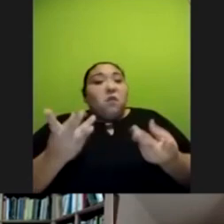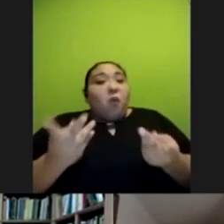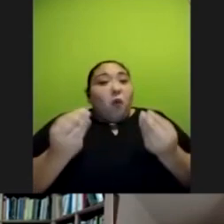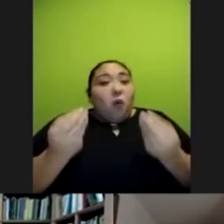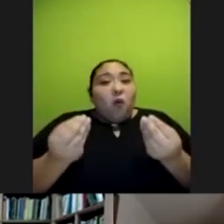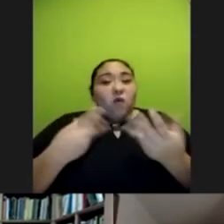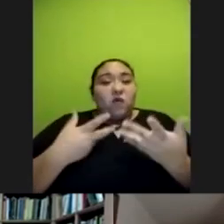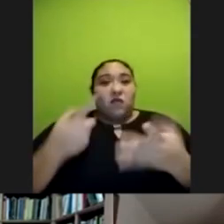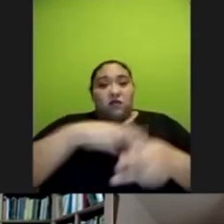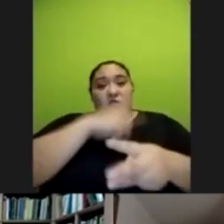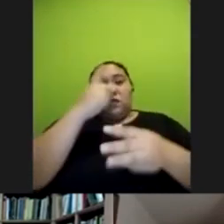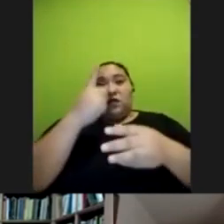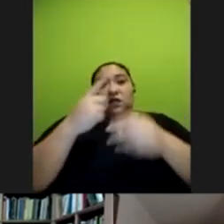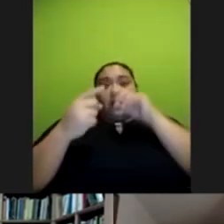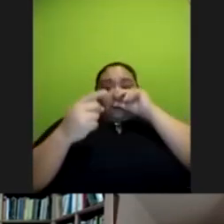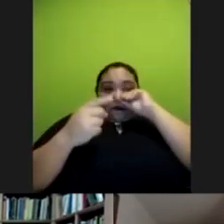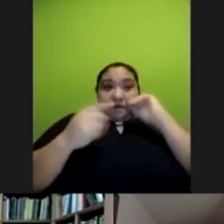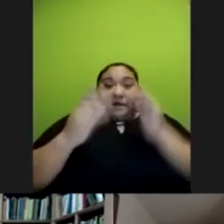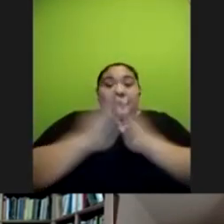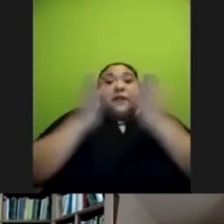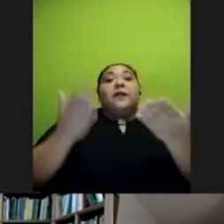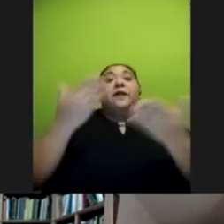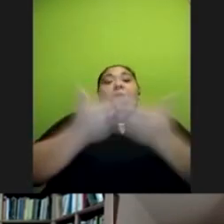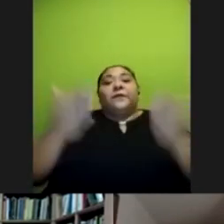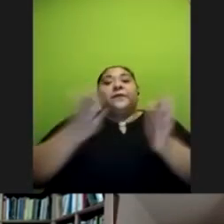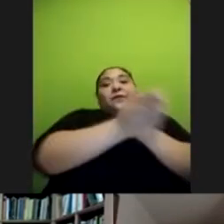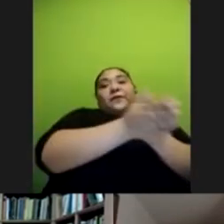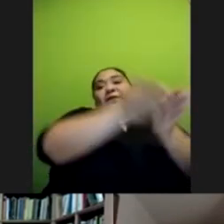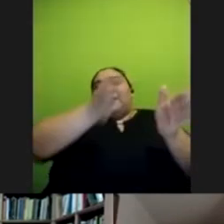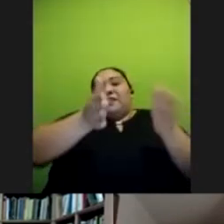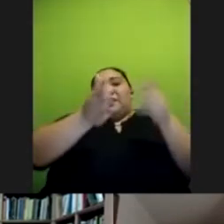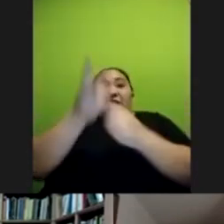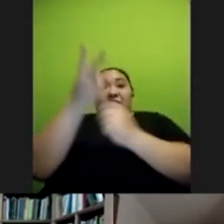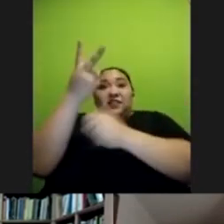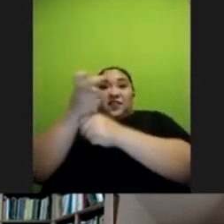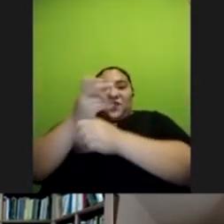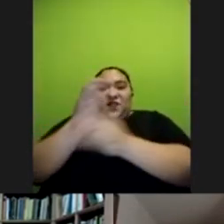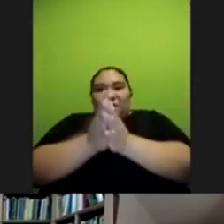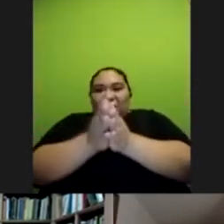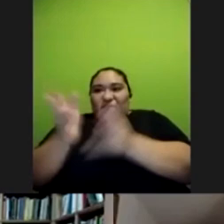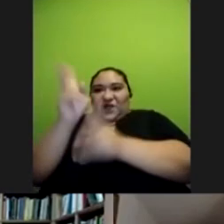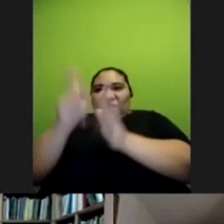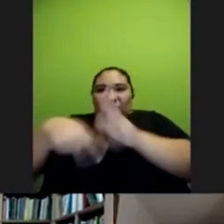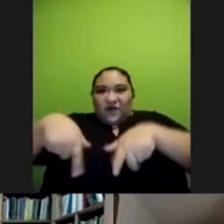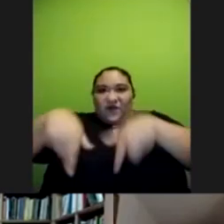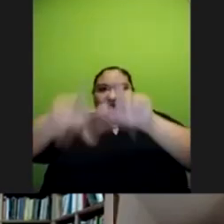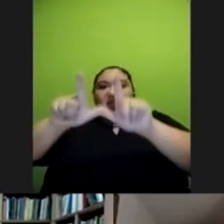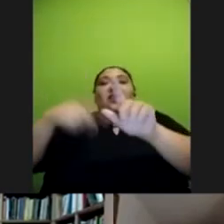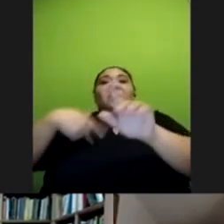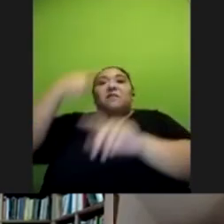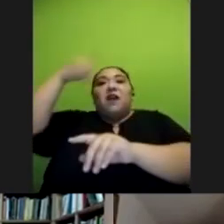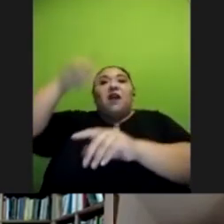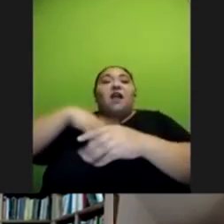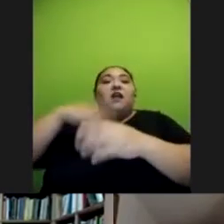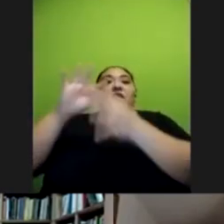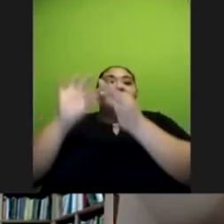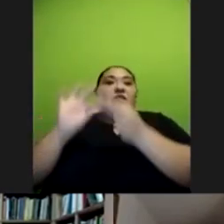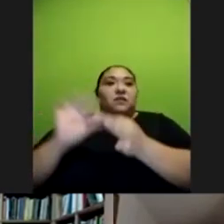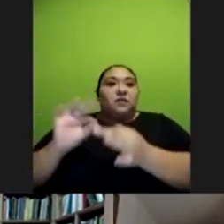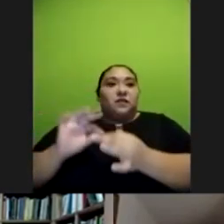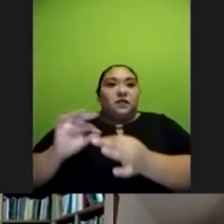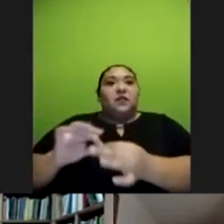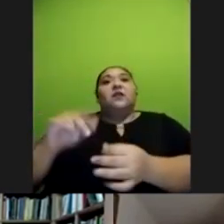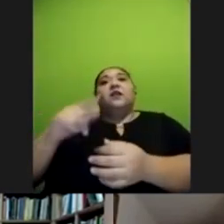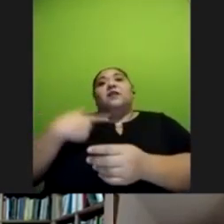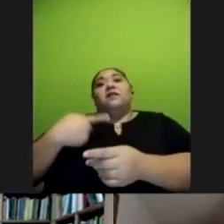ronda para que aborden alguna de las dos y podamos irlo aterrizando. ¿Te parece, Jesús, que